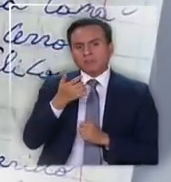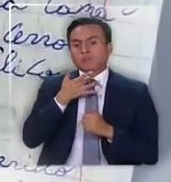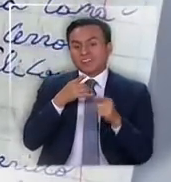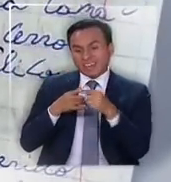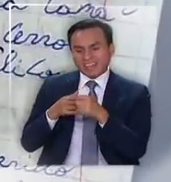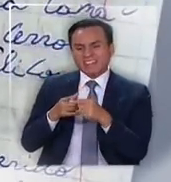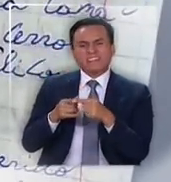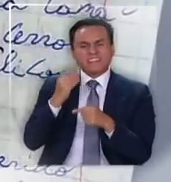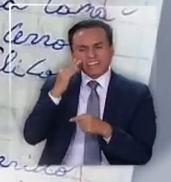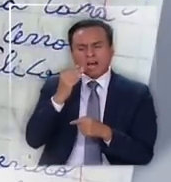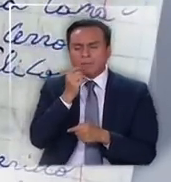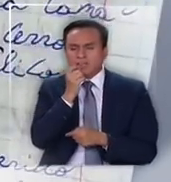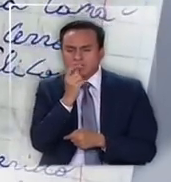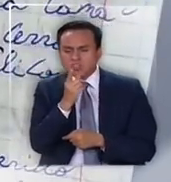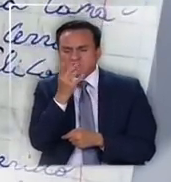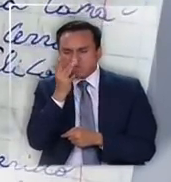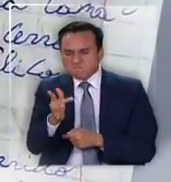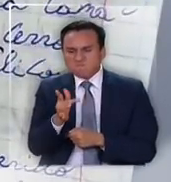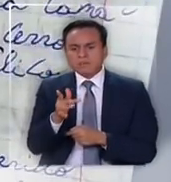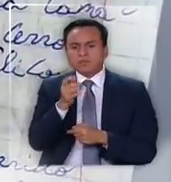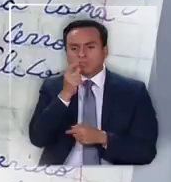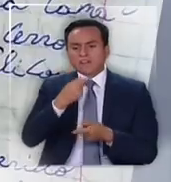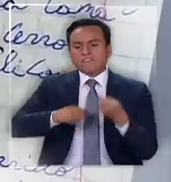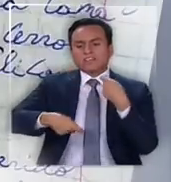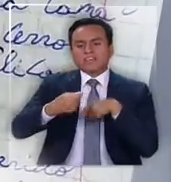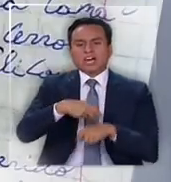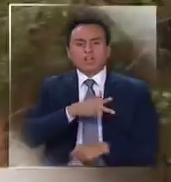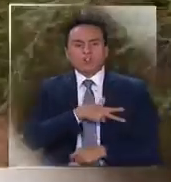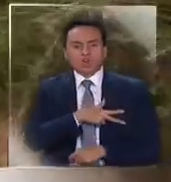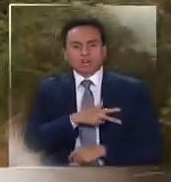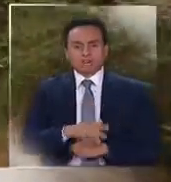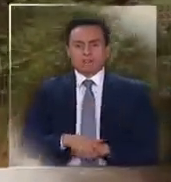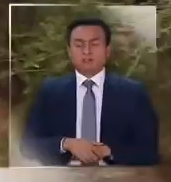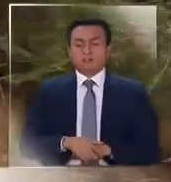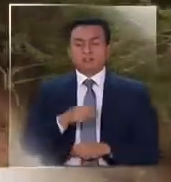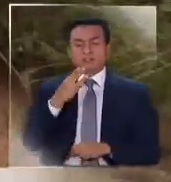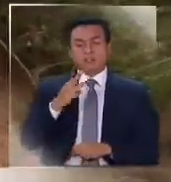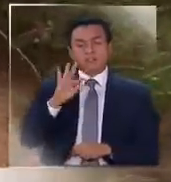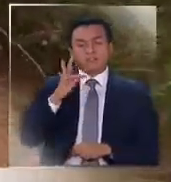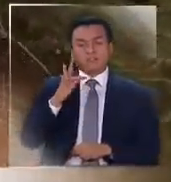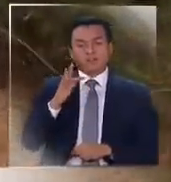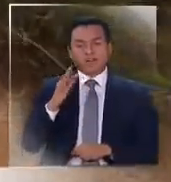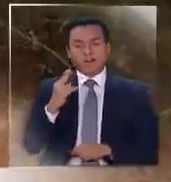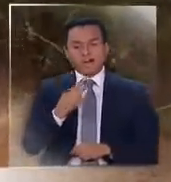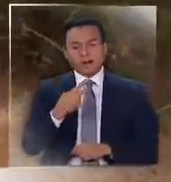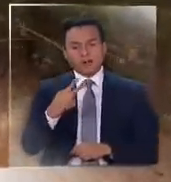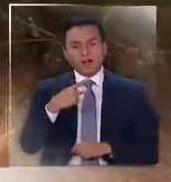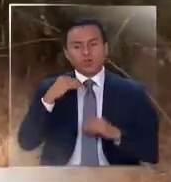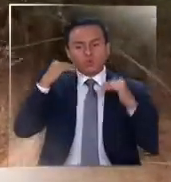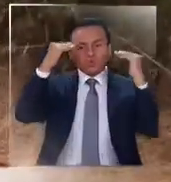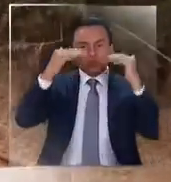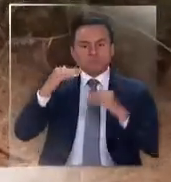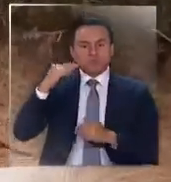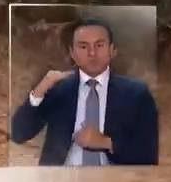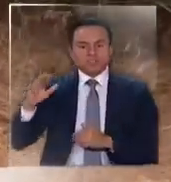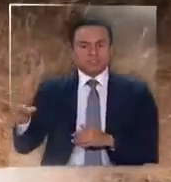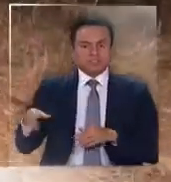lo amenazó con denunciarlo que él vendía drogas. El 3 de febrero ambos adultos y la menor se internaron en los